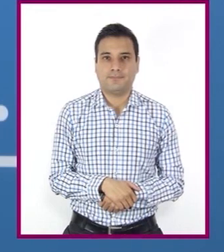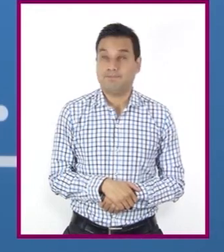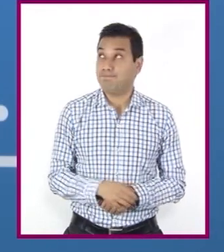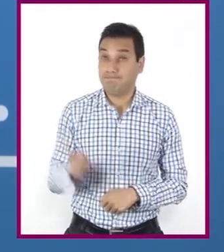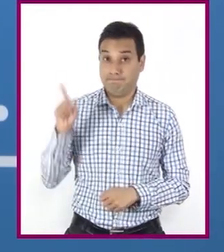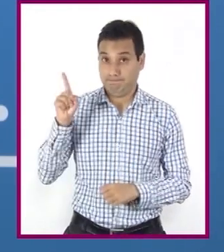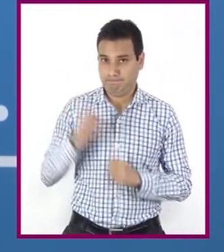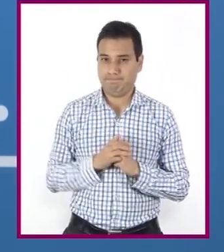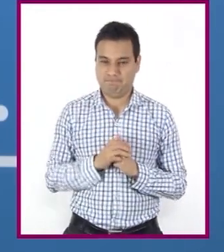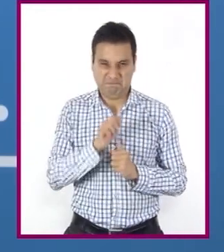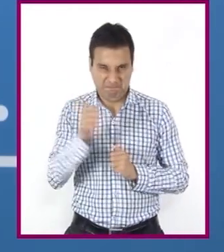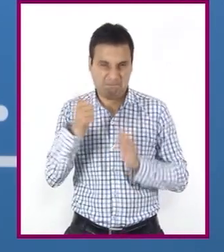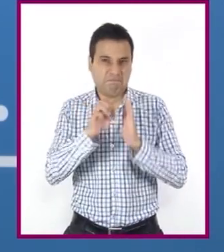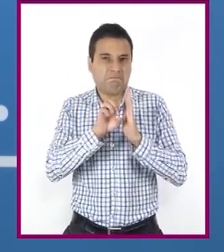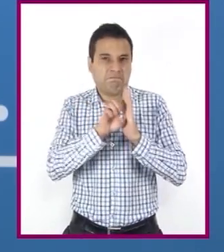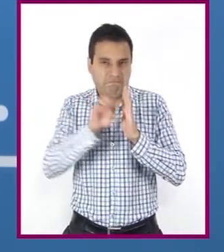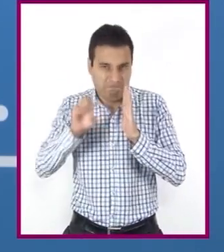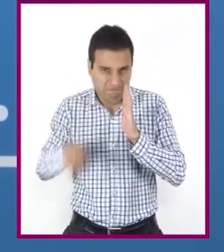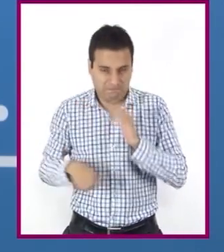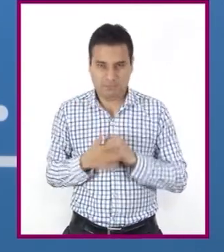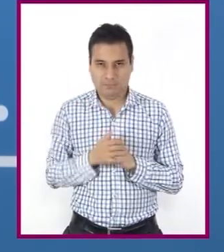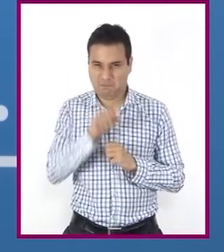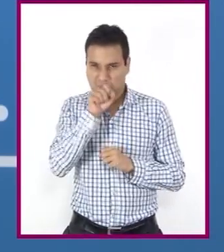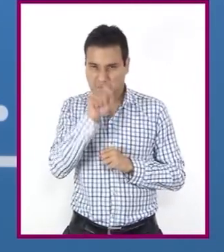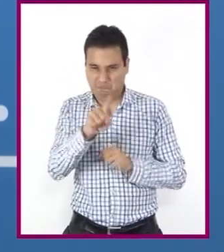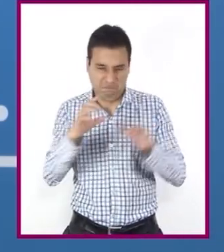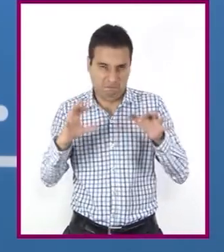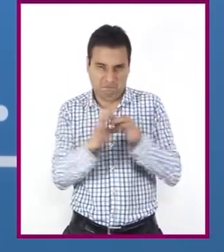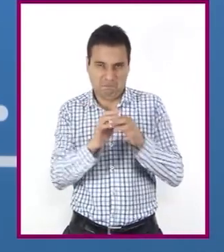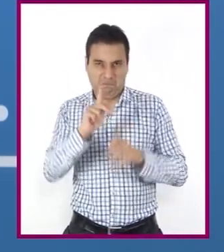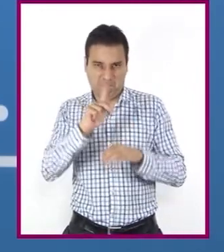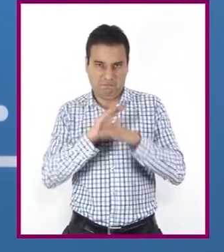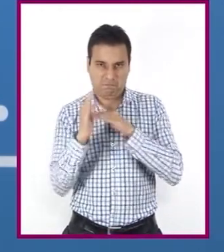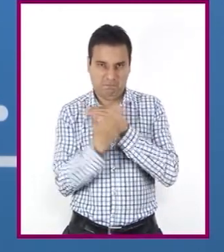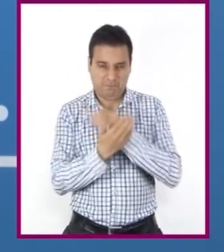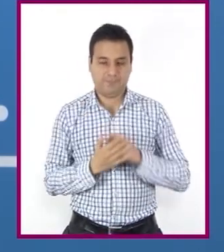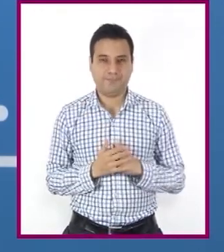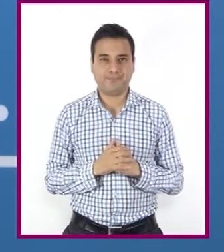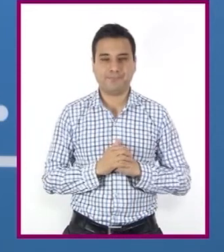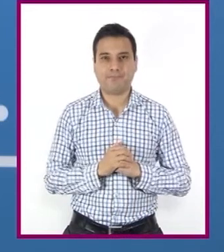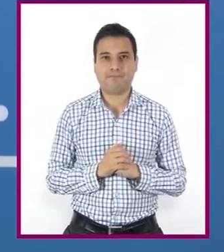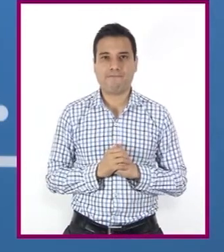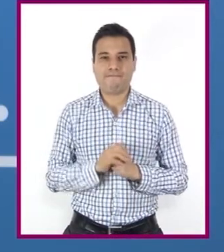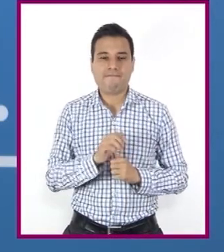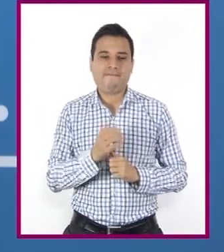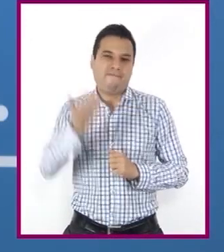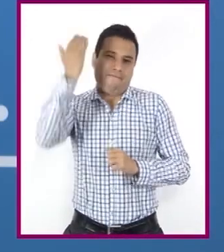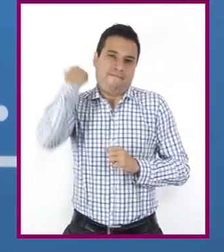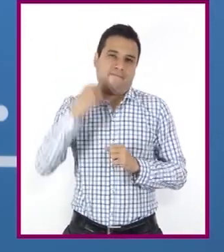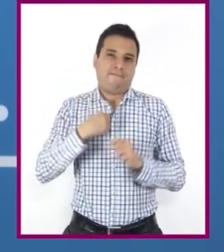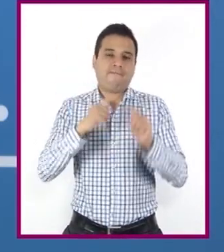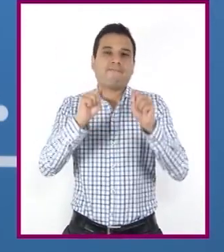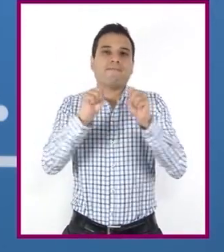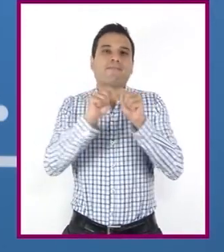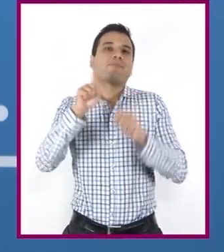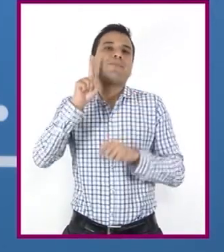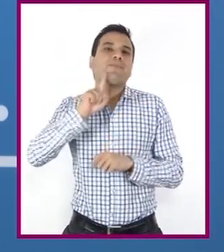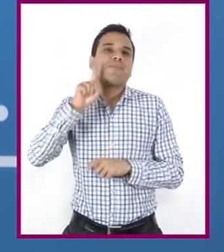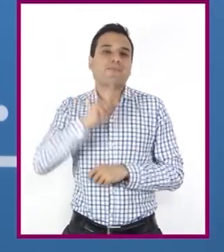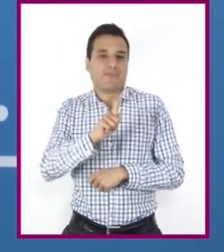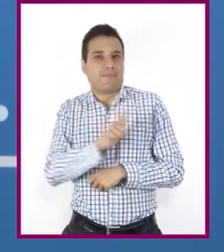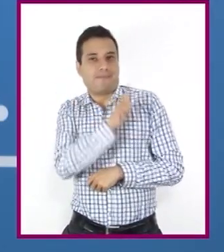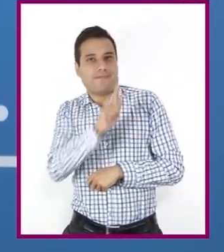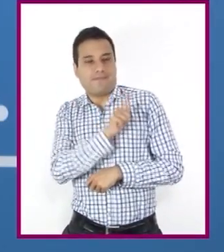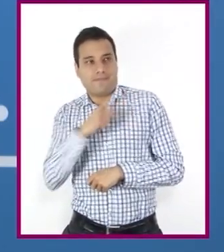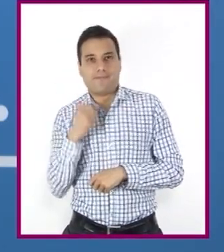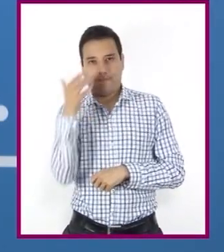Tengo otro ejemplo cercano, relacionado con perímetros, profesor. El otro día visité a mi tía Lili, que vive en